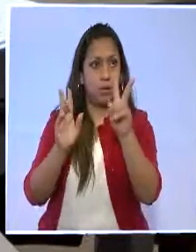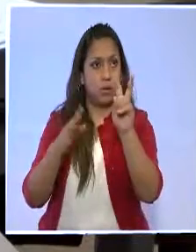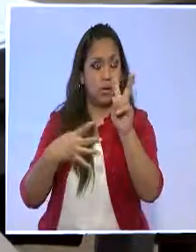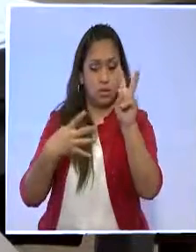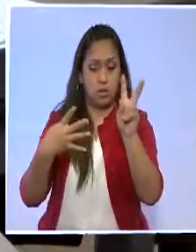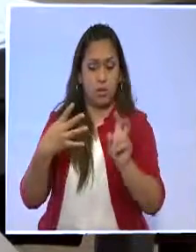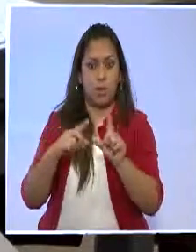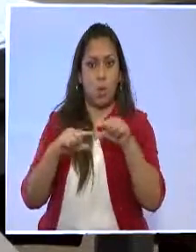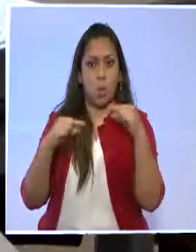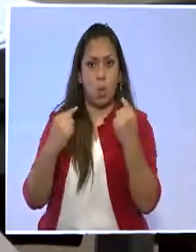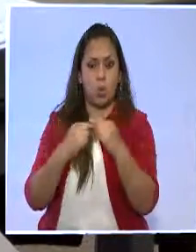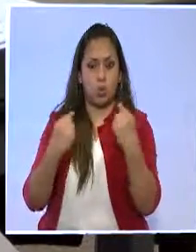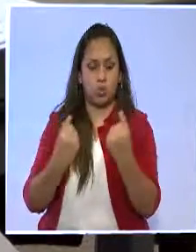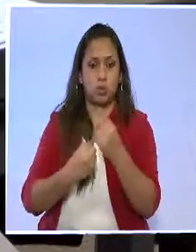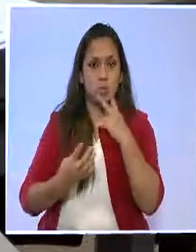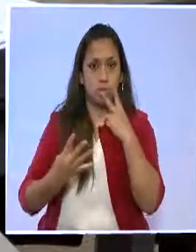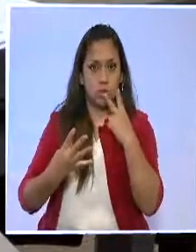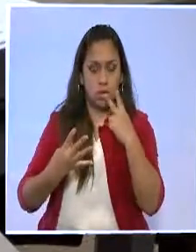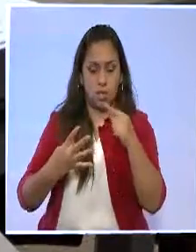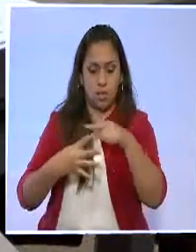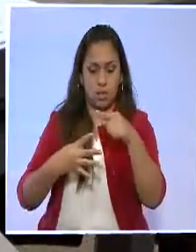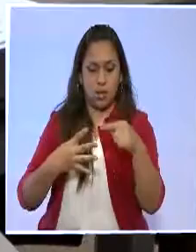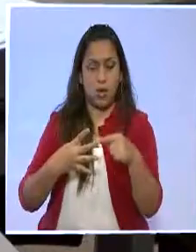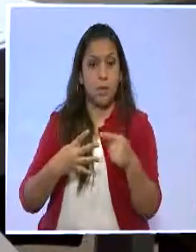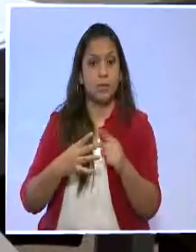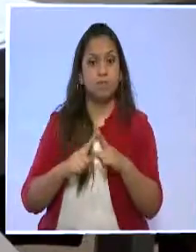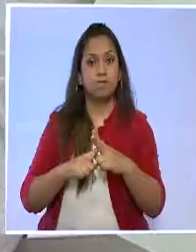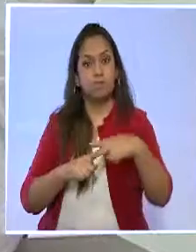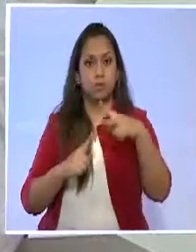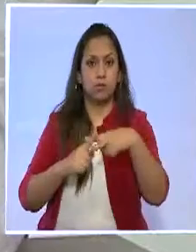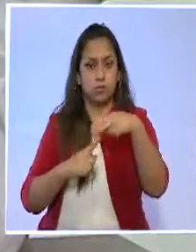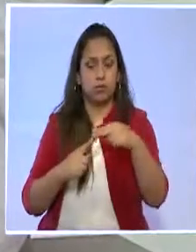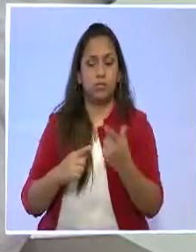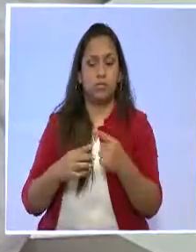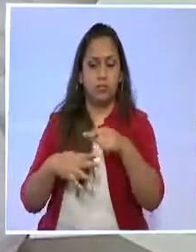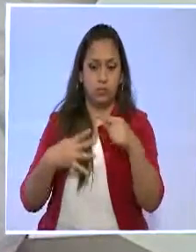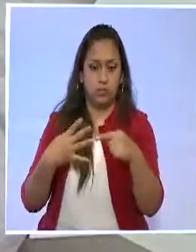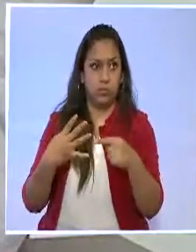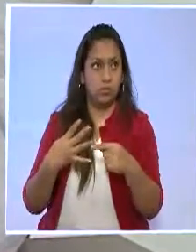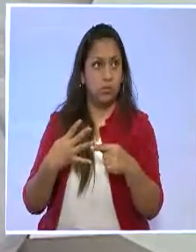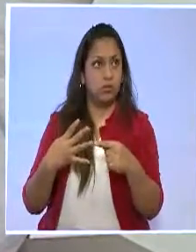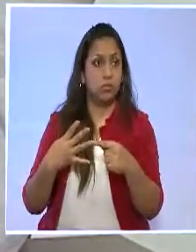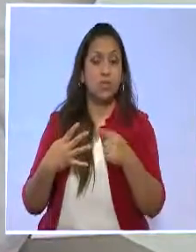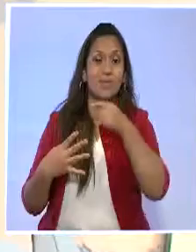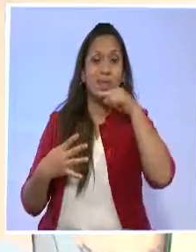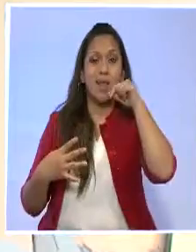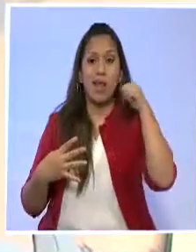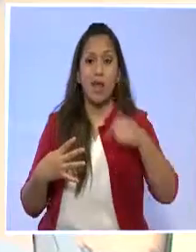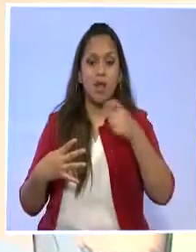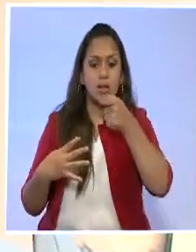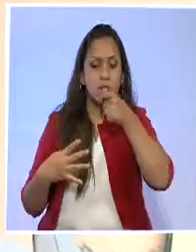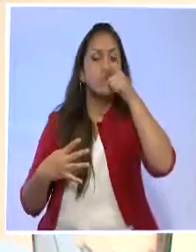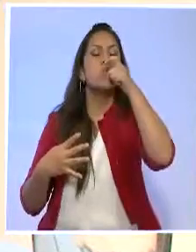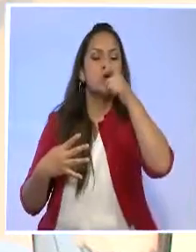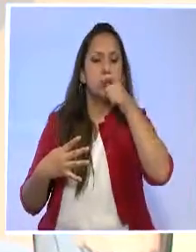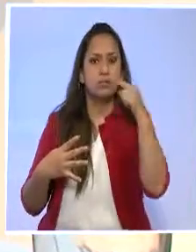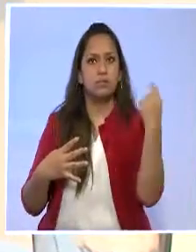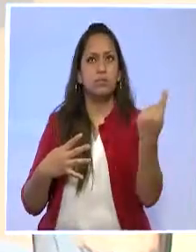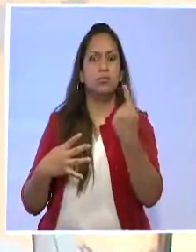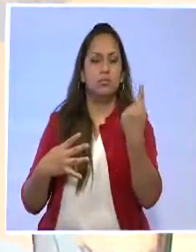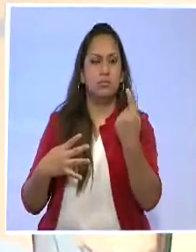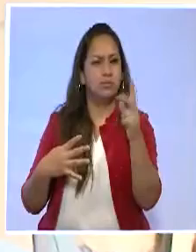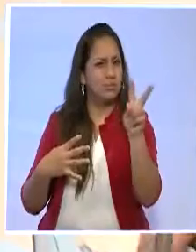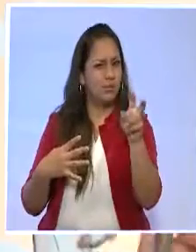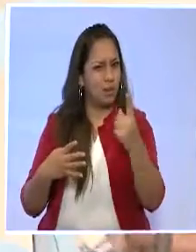hacía alusión onces a cigarrillos las bebidas azucaradas o carbonatadas y el otro el alcohol perfecto por ejemplo en el ámbito de la